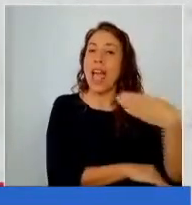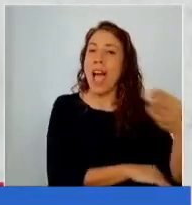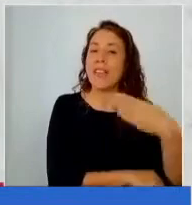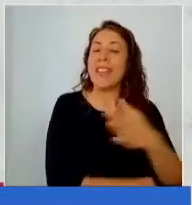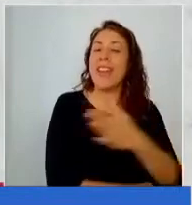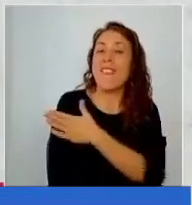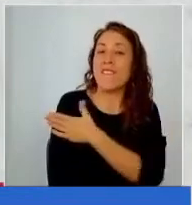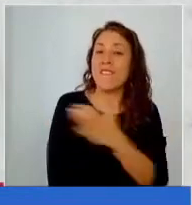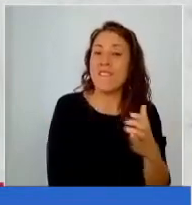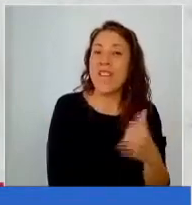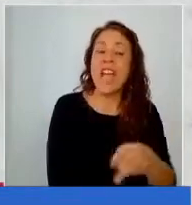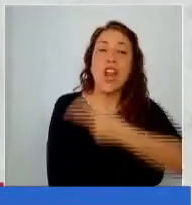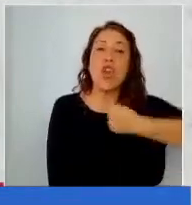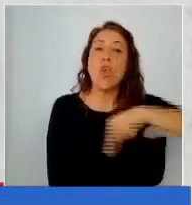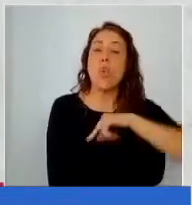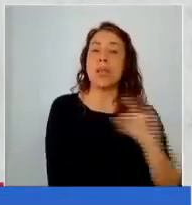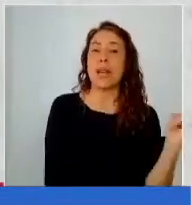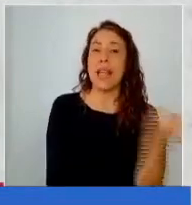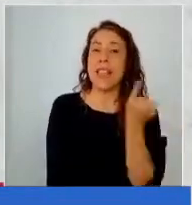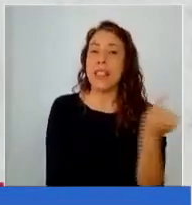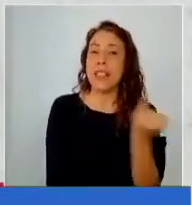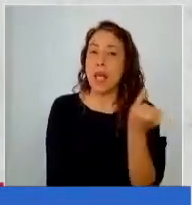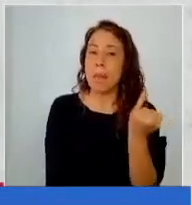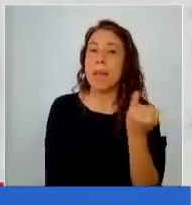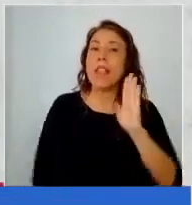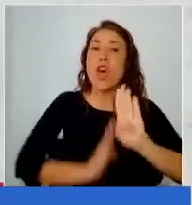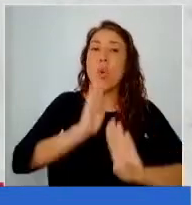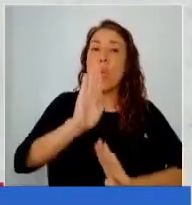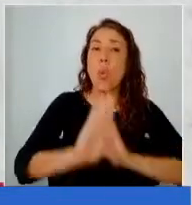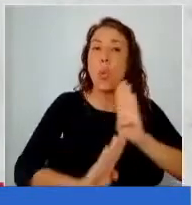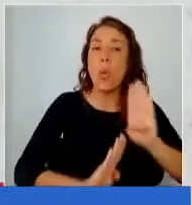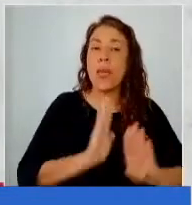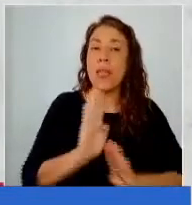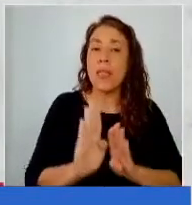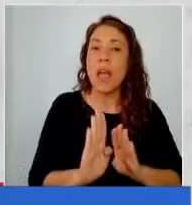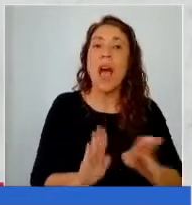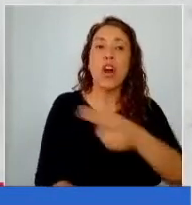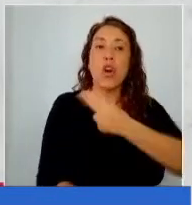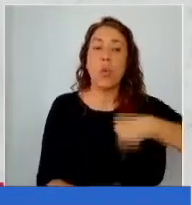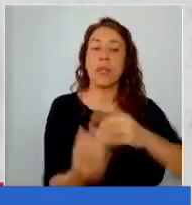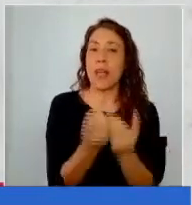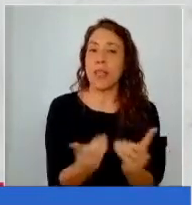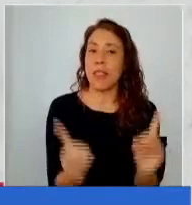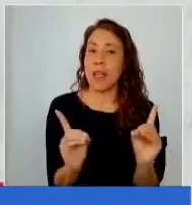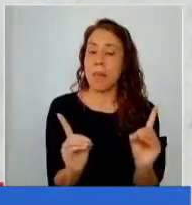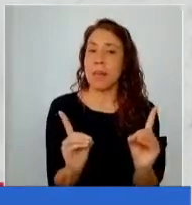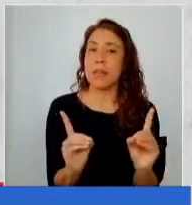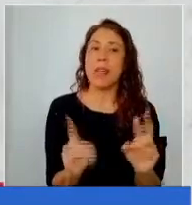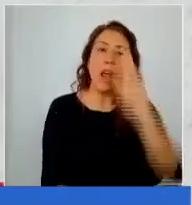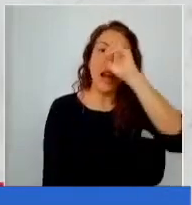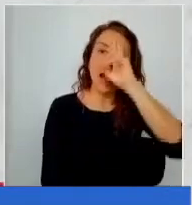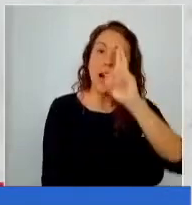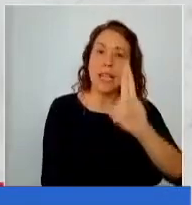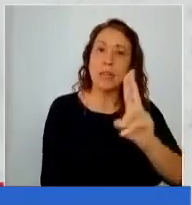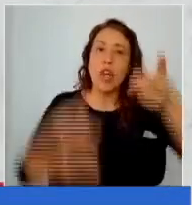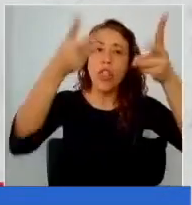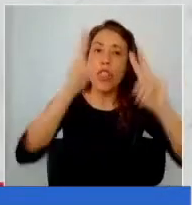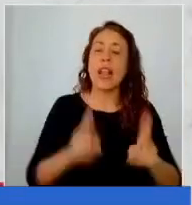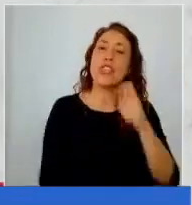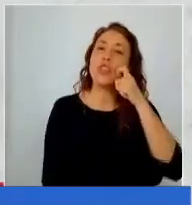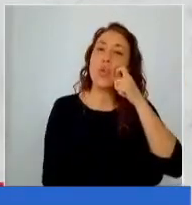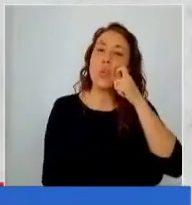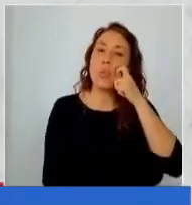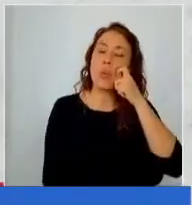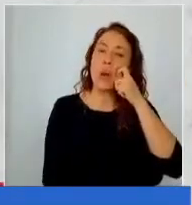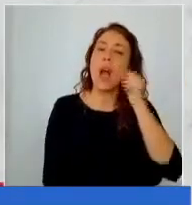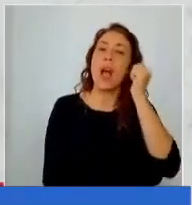nuestra independencia el cuidado de nuestra democracia el respeto a los Derechos Humanos el aprecio